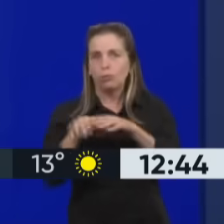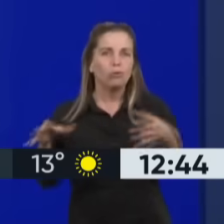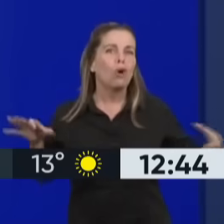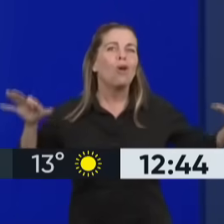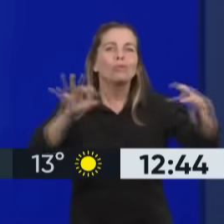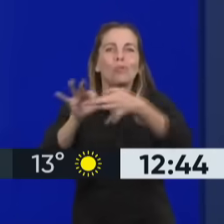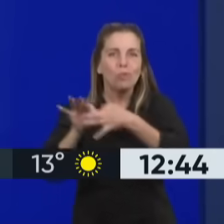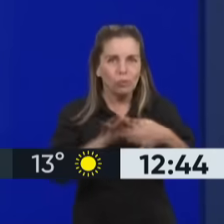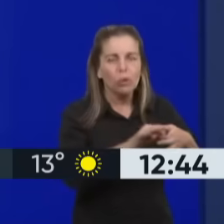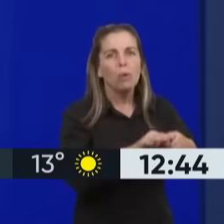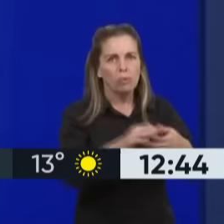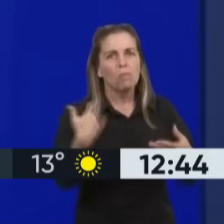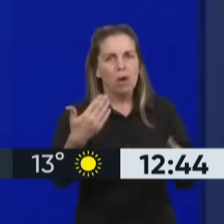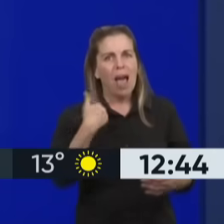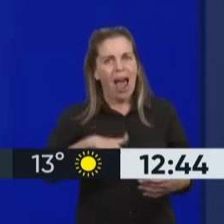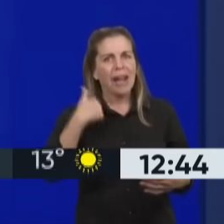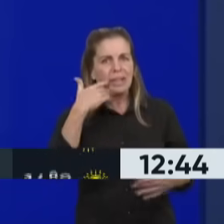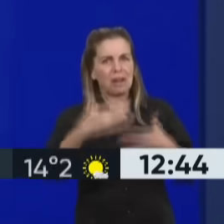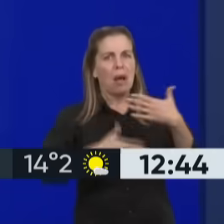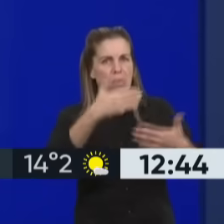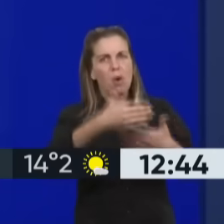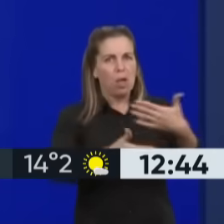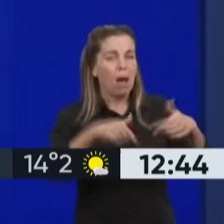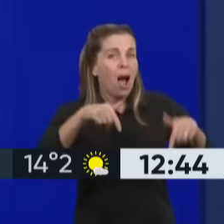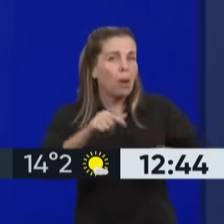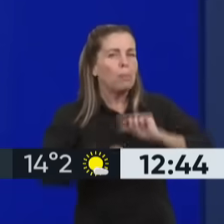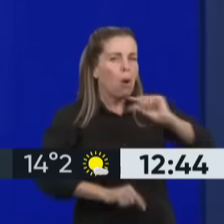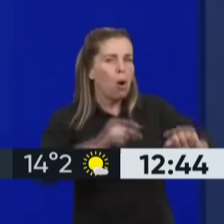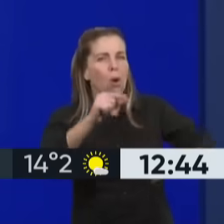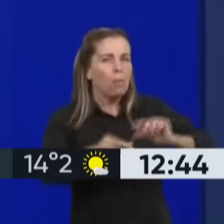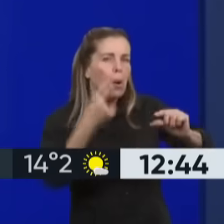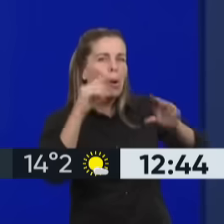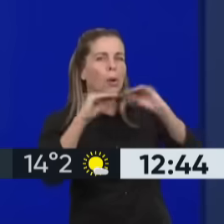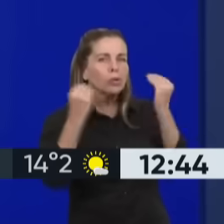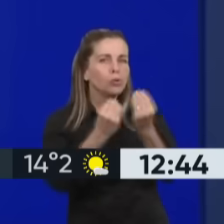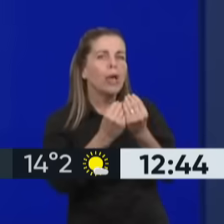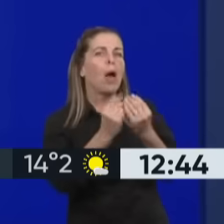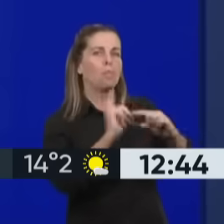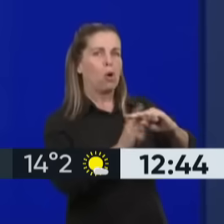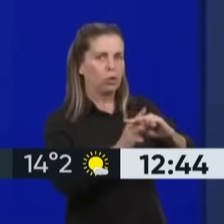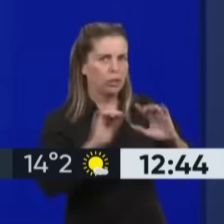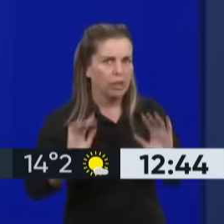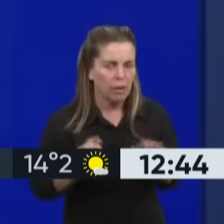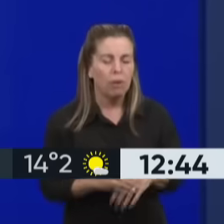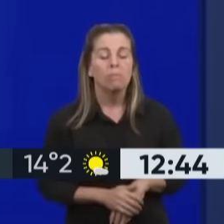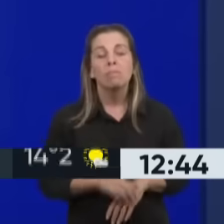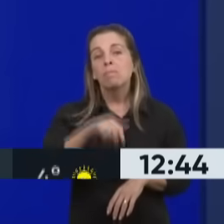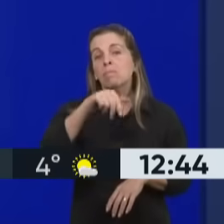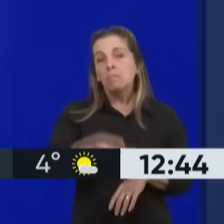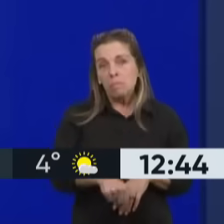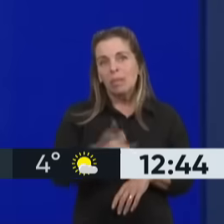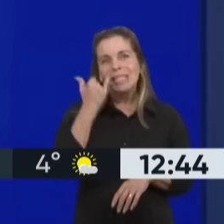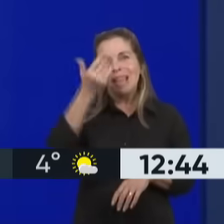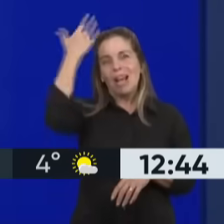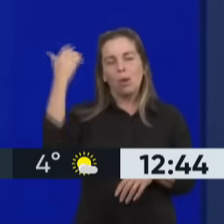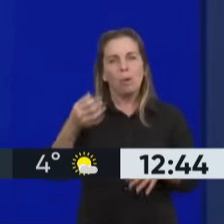adelante. Y así es que se empiezan a ver los primeros resultados de este arduo proceso. Estamos asentando finalmente los cimientos fuertes